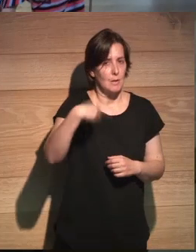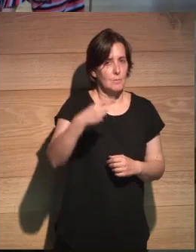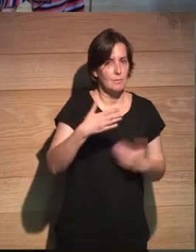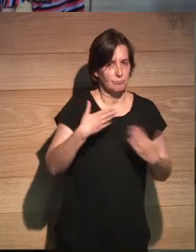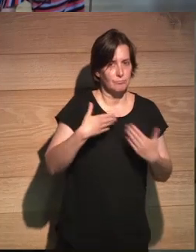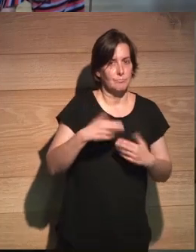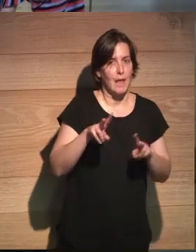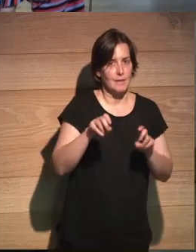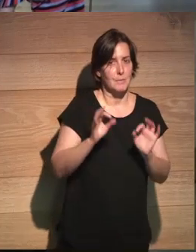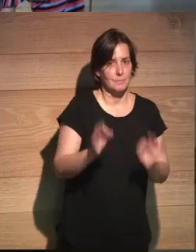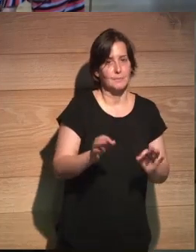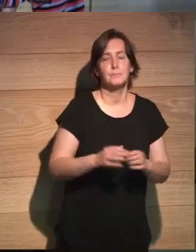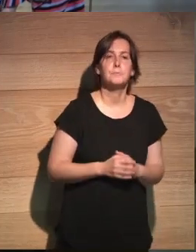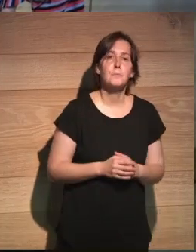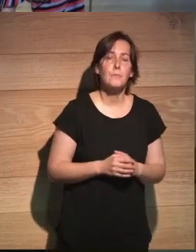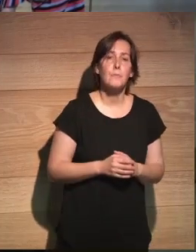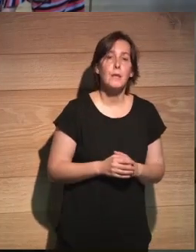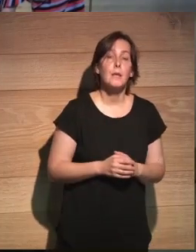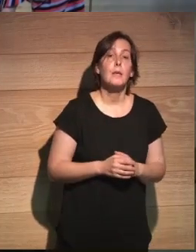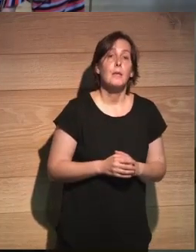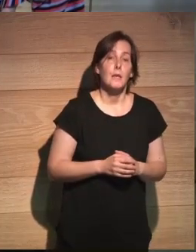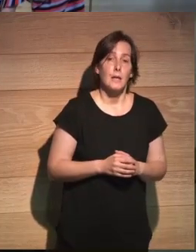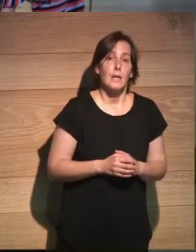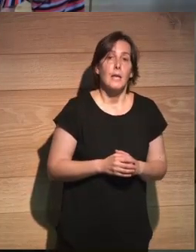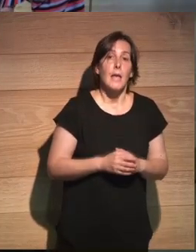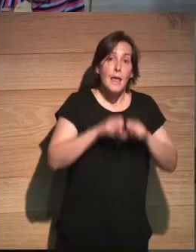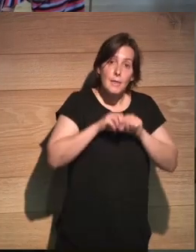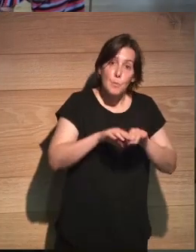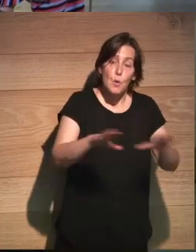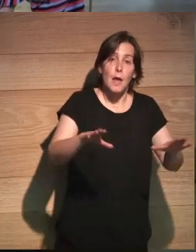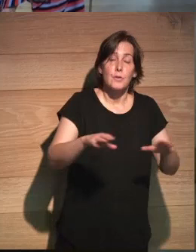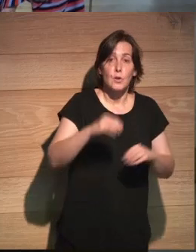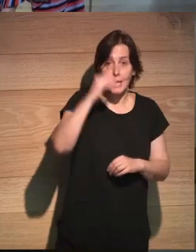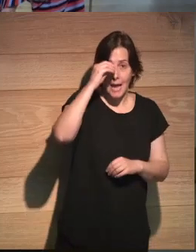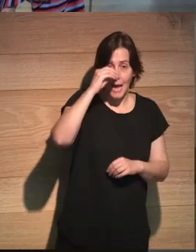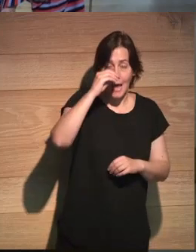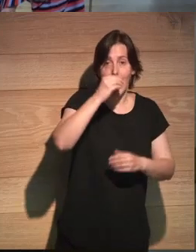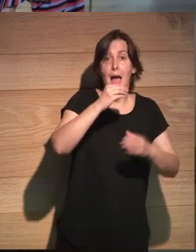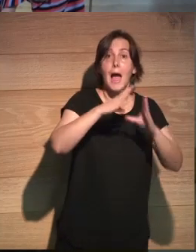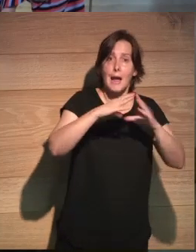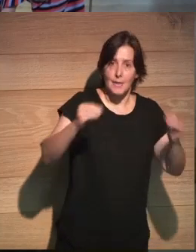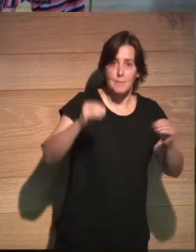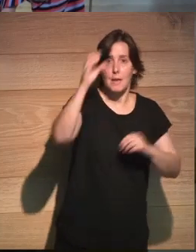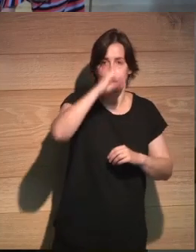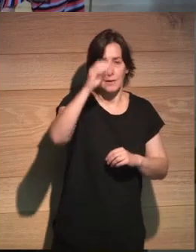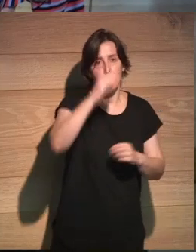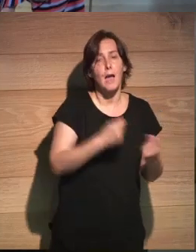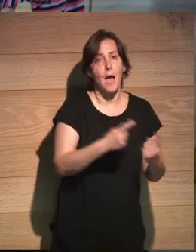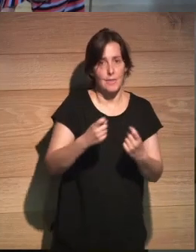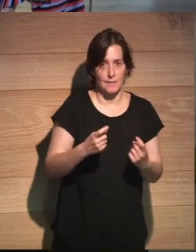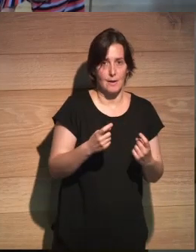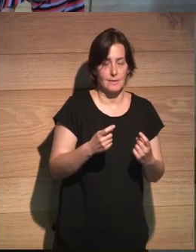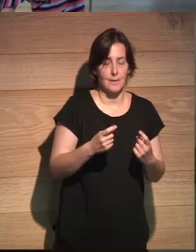ello. Sin embargo, y frente a todo, la divulgación académica y científica es imprescindible y desde The